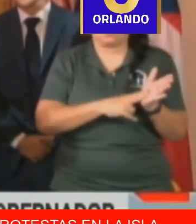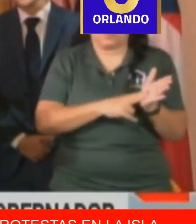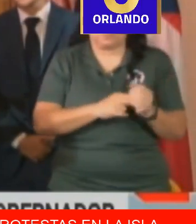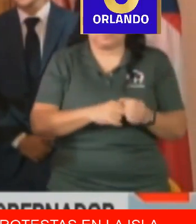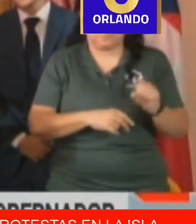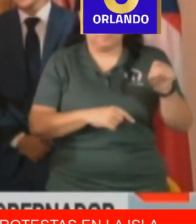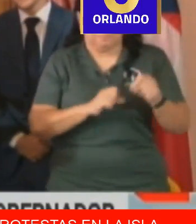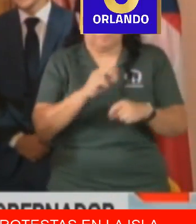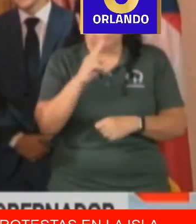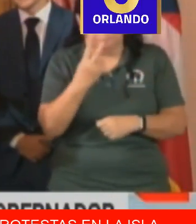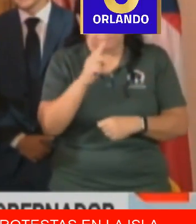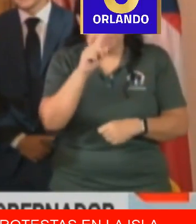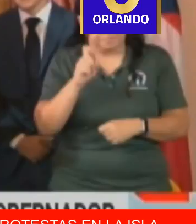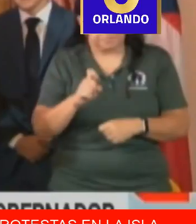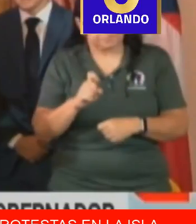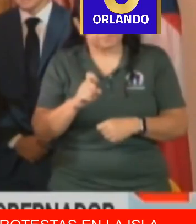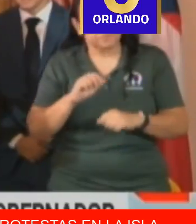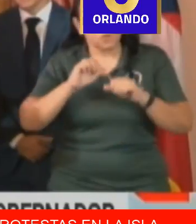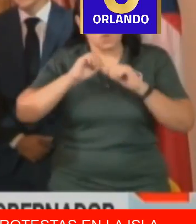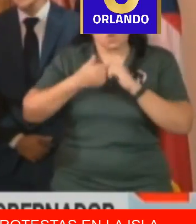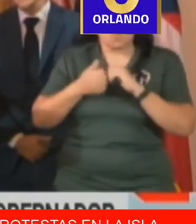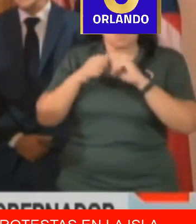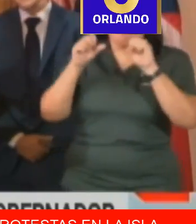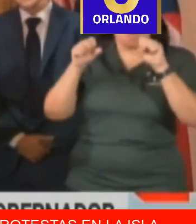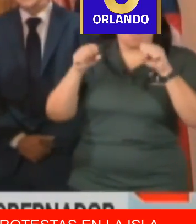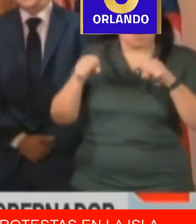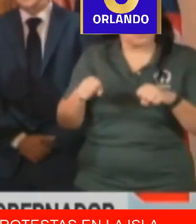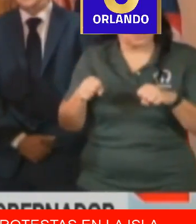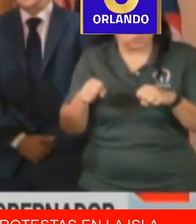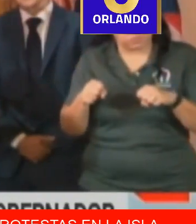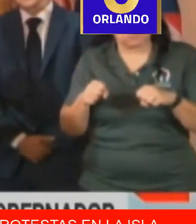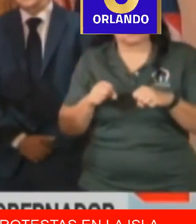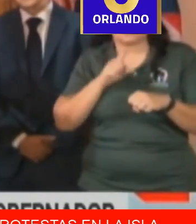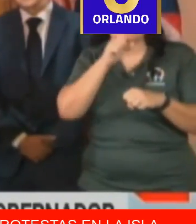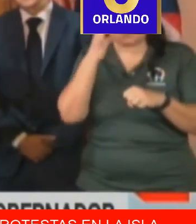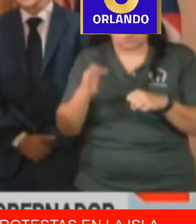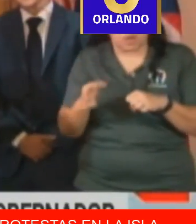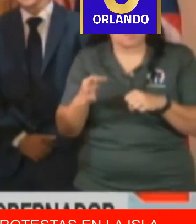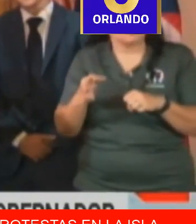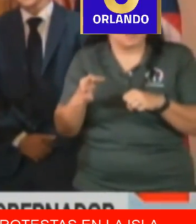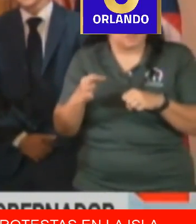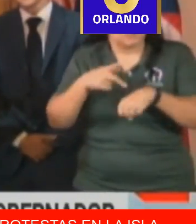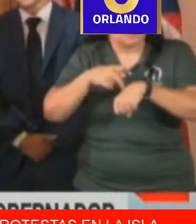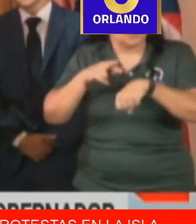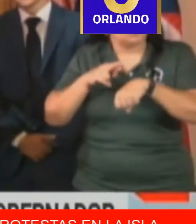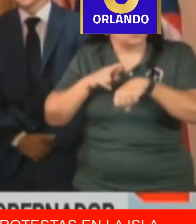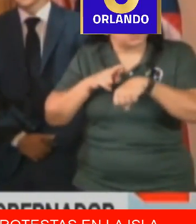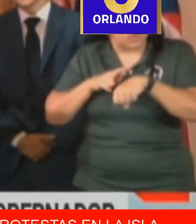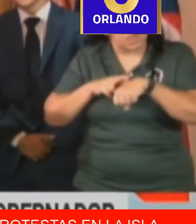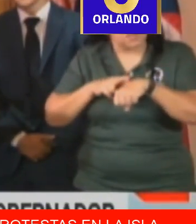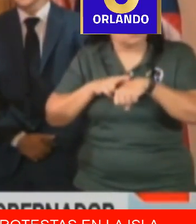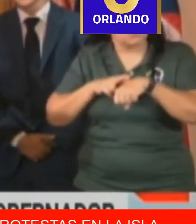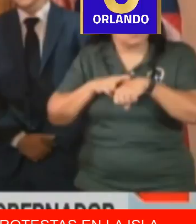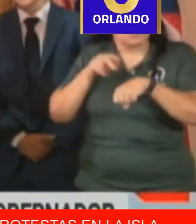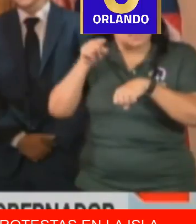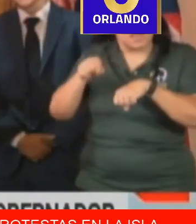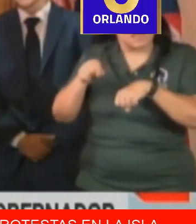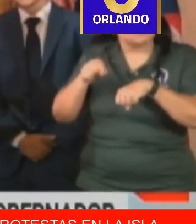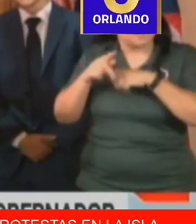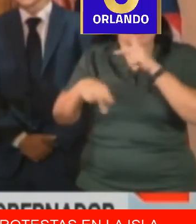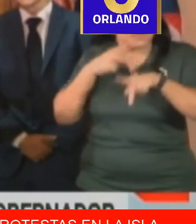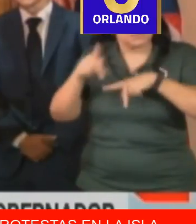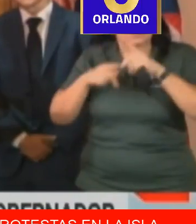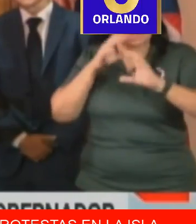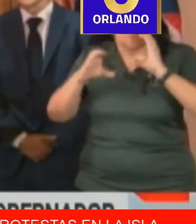Y la segunda pregunta, ¿cómo le puede asegurar al pueblo que sus ex asesores que fallaron por sus comentarios en el chat no tendrán más contratos a través de